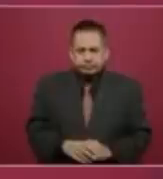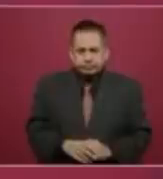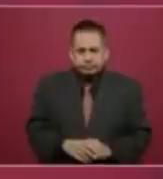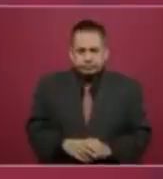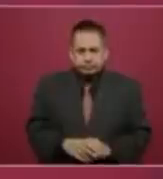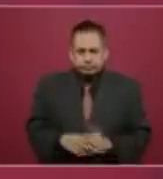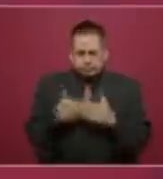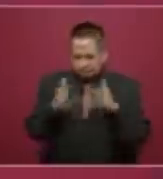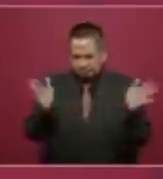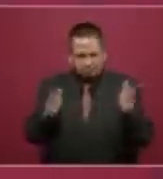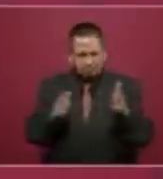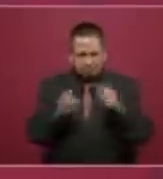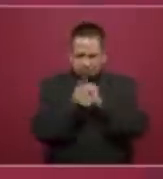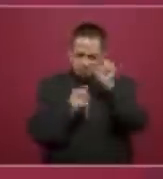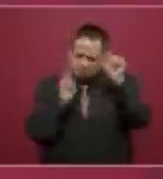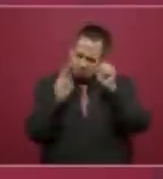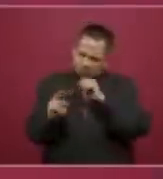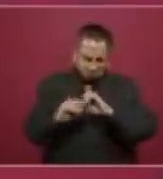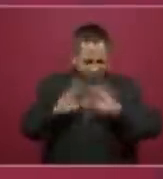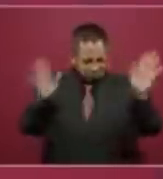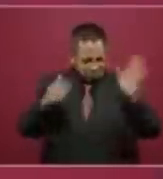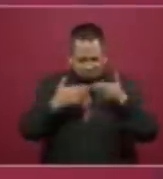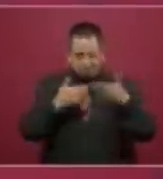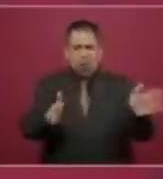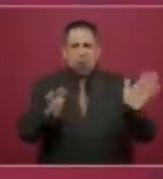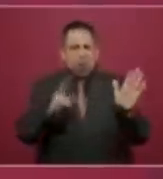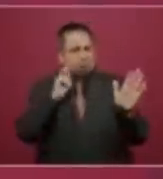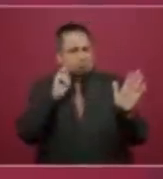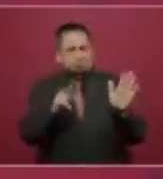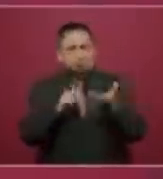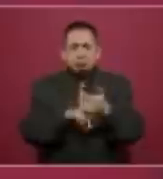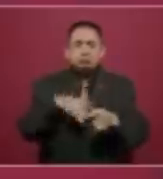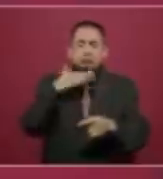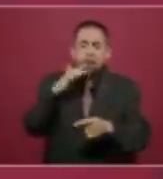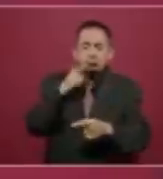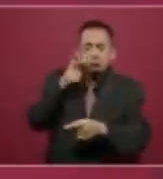Todo lo que se ventile que tenga que ver con corrupción es